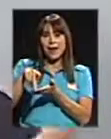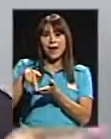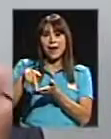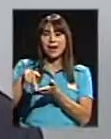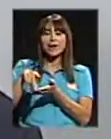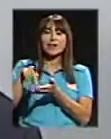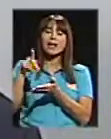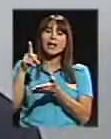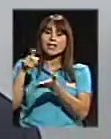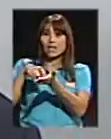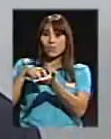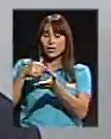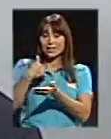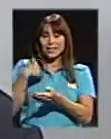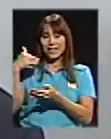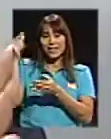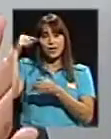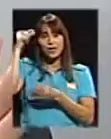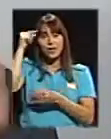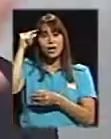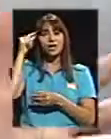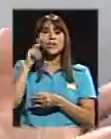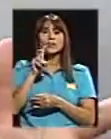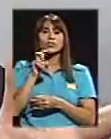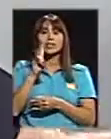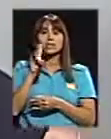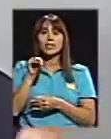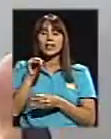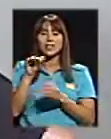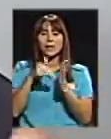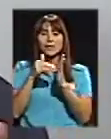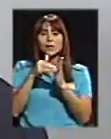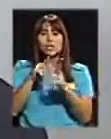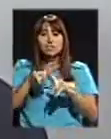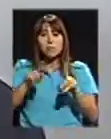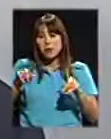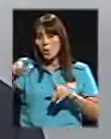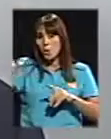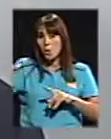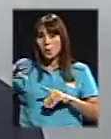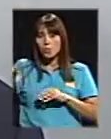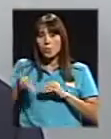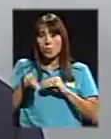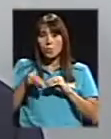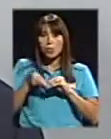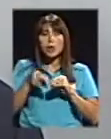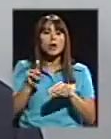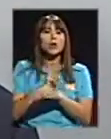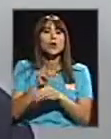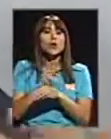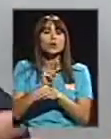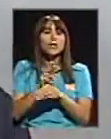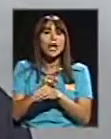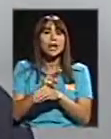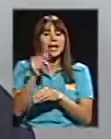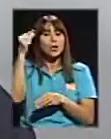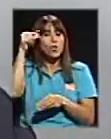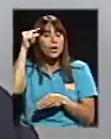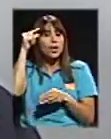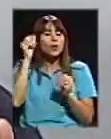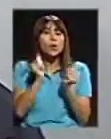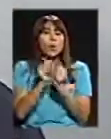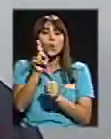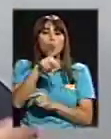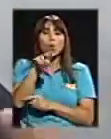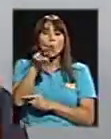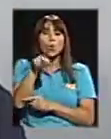gobierno de 270 millones, pero el resto lo va a usar el gobierno en colones. Eso entonces el Banco